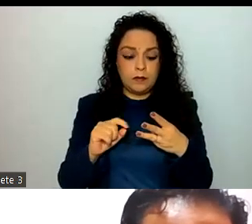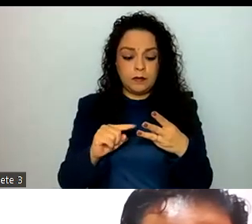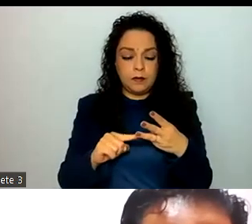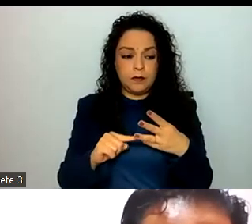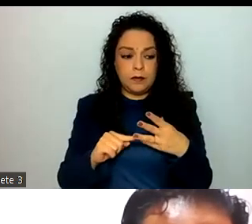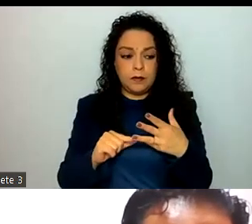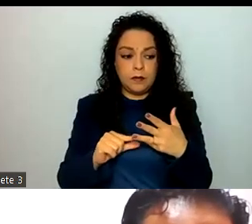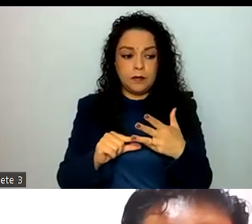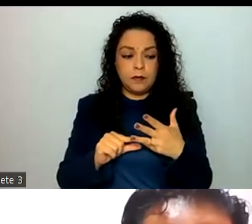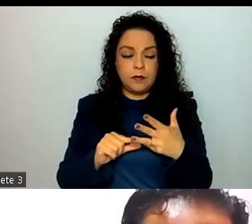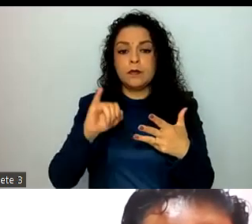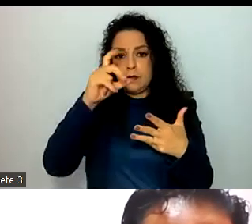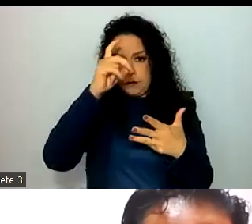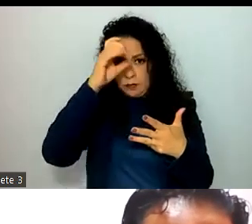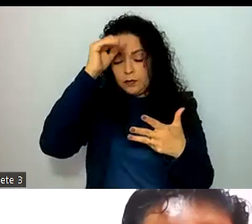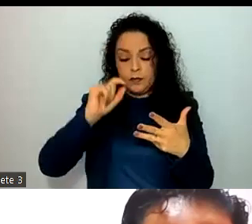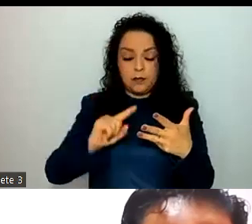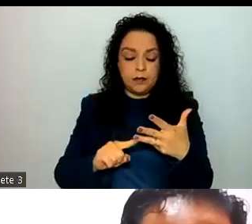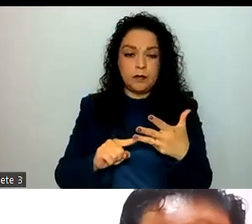A favor.